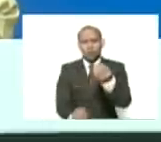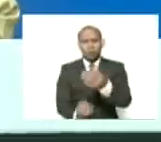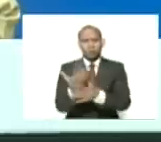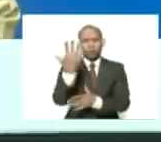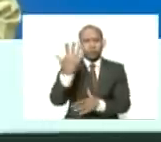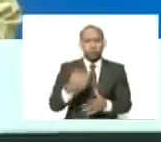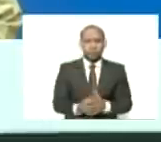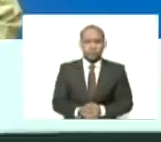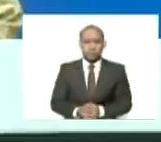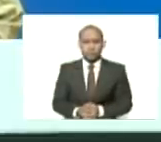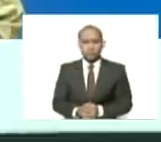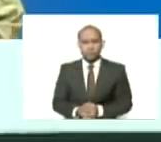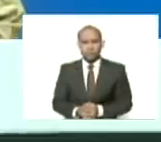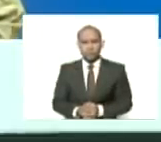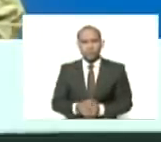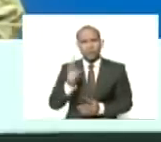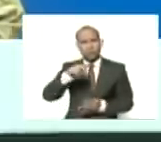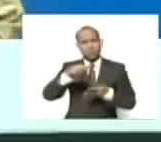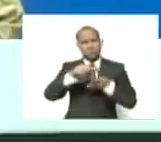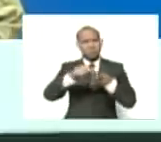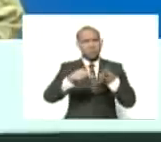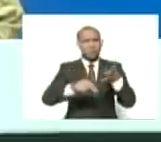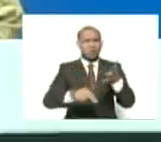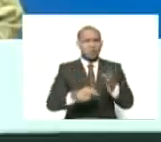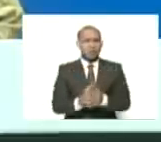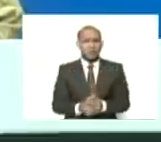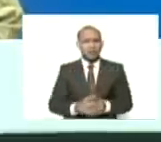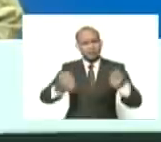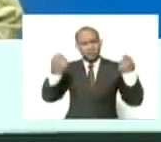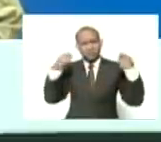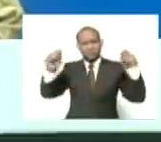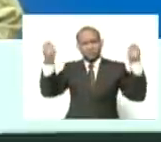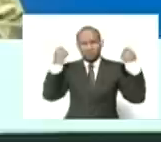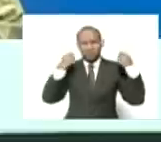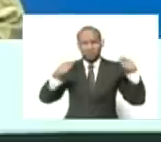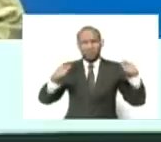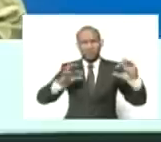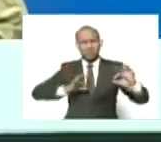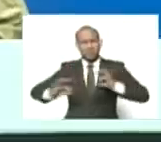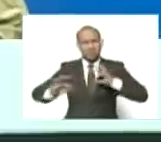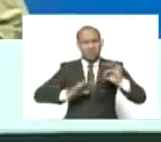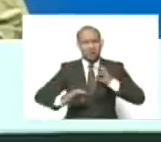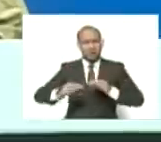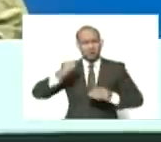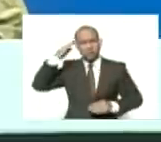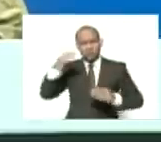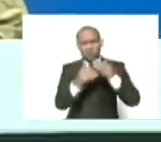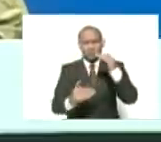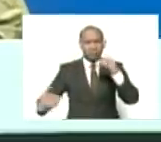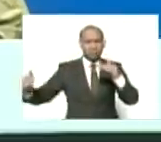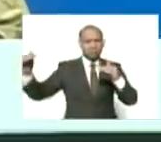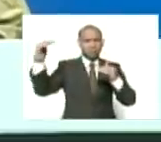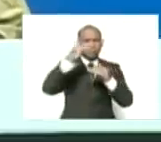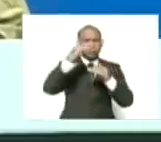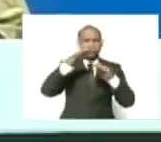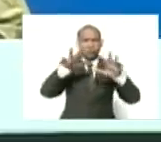Angostura y por el nivel de preparación militar superior al Imperio